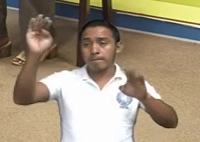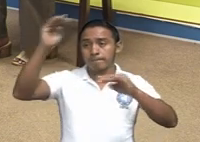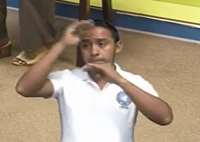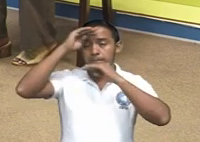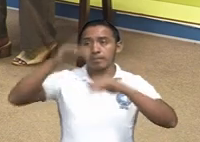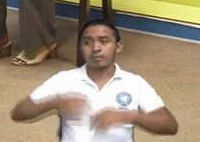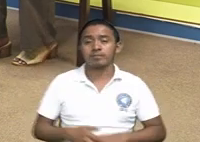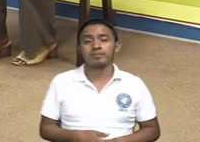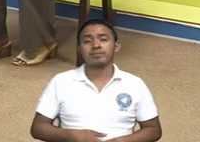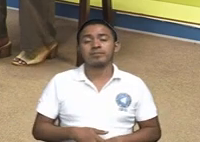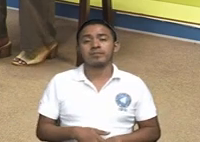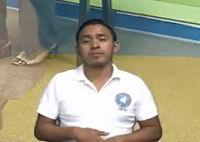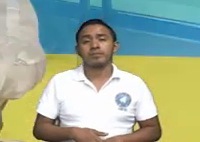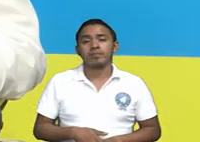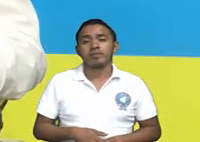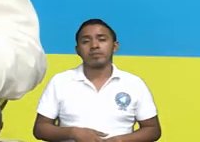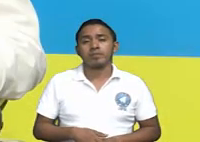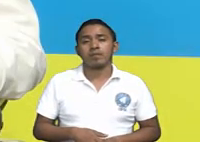la propiedad y la privacidad.